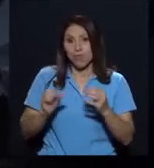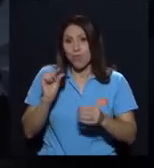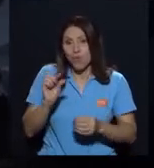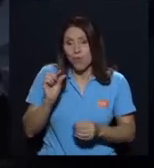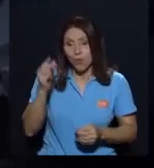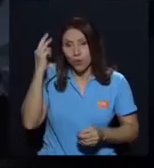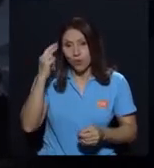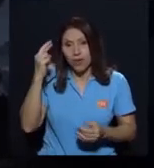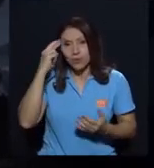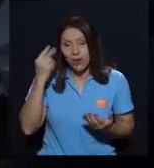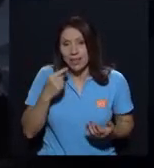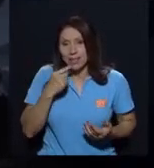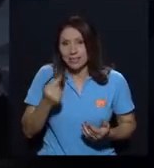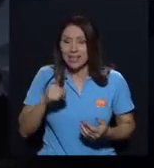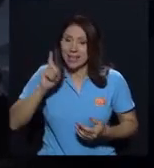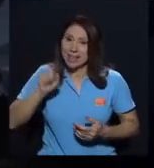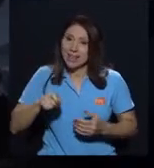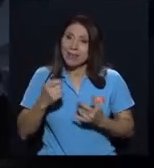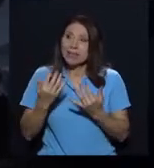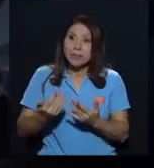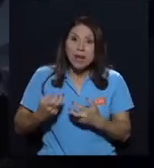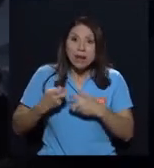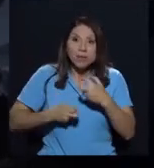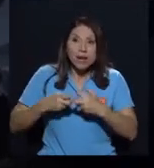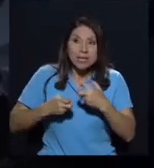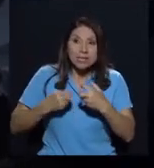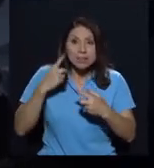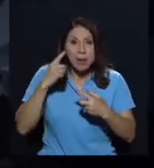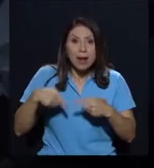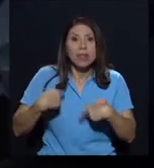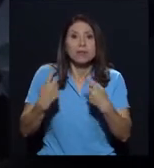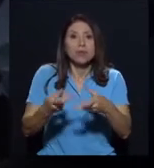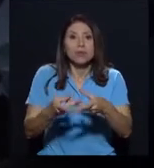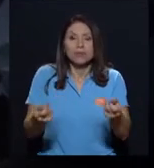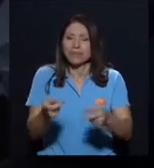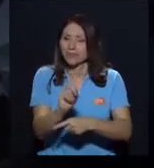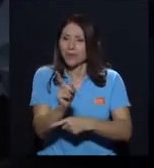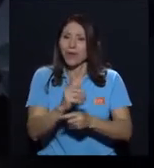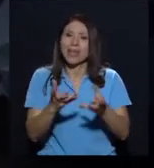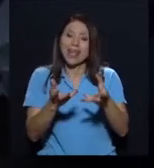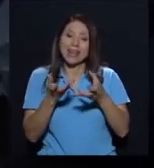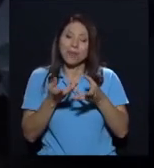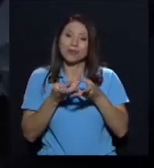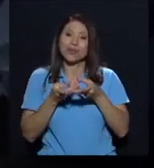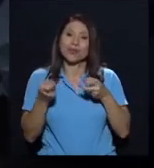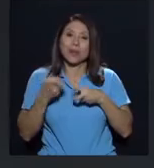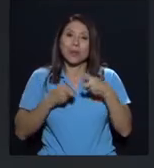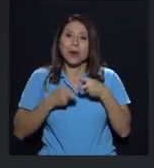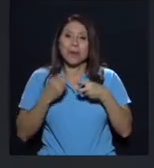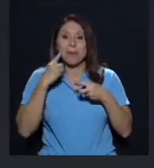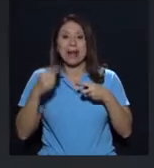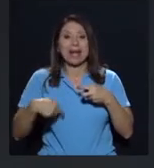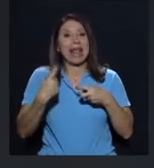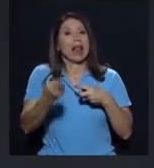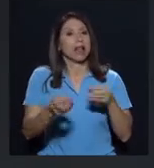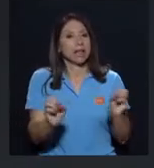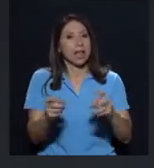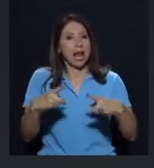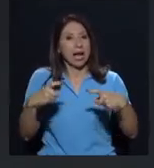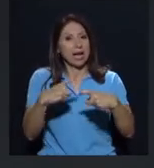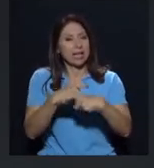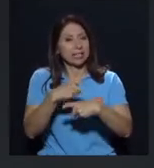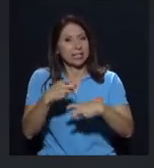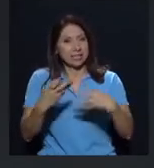es decir que hay que esperar una crisis para resolver el problema lo que queremos es resolver el problema para que no llegue la crisis de aduana pero entonces